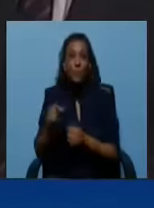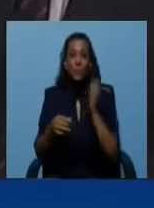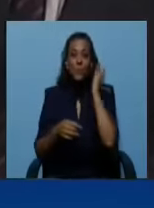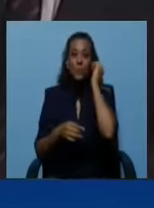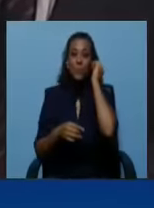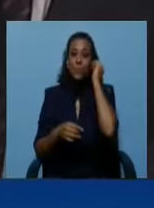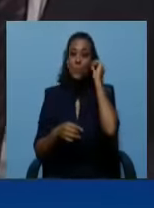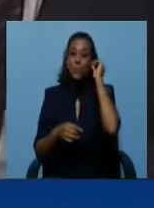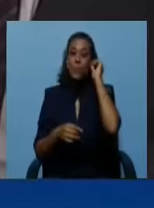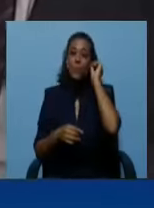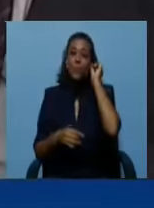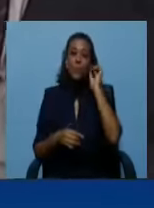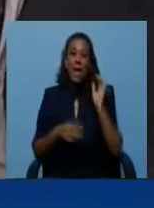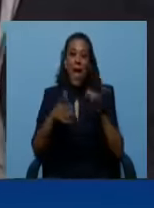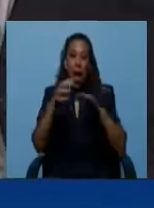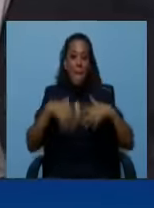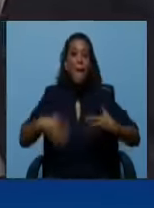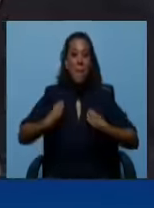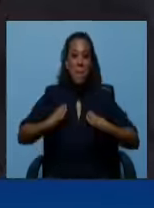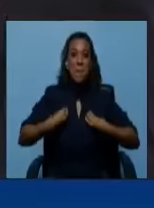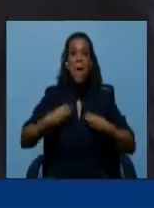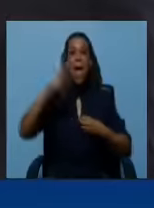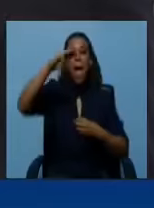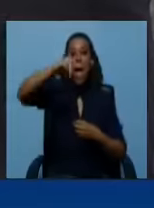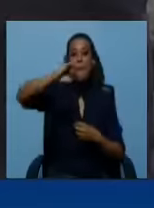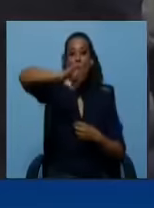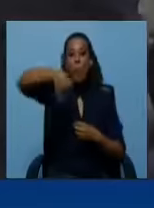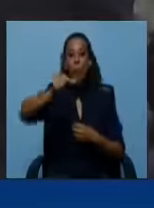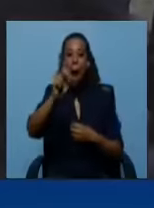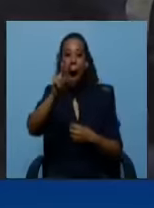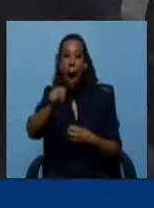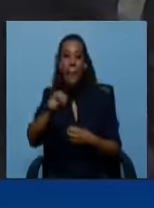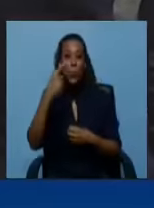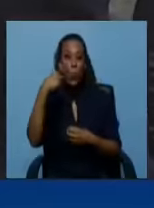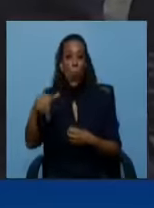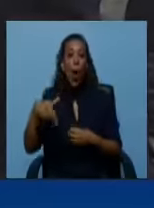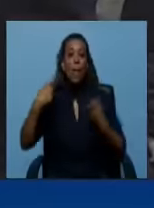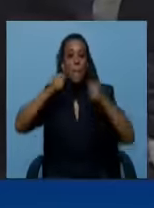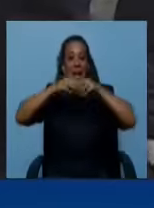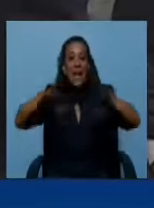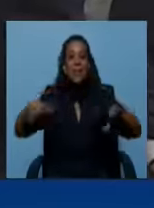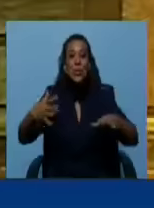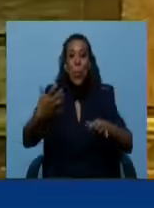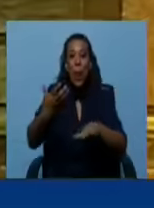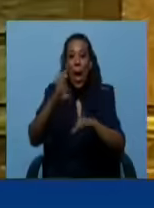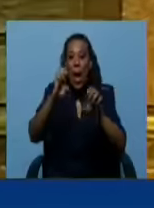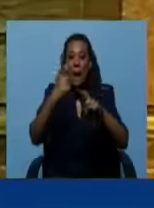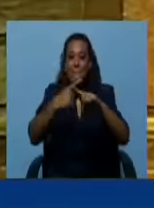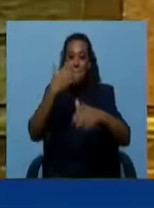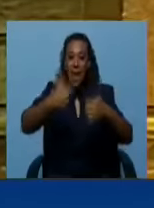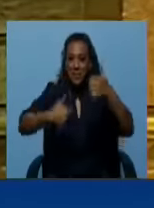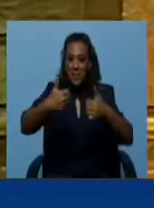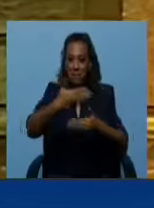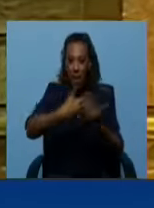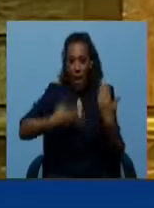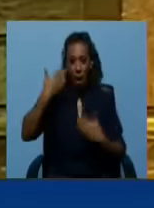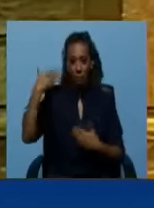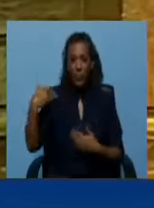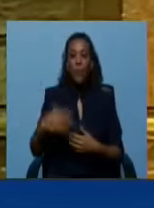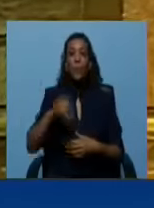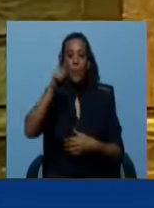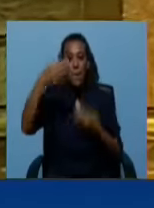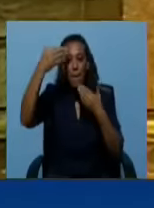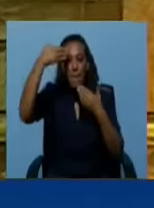del Moján. Por allá estuvimos en el Moján cuando la peregrinación. Igualmente saludo